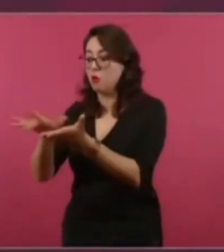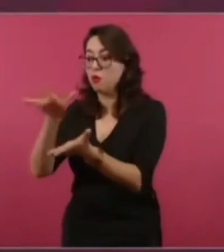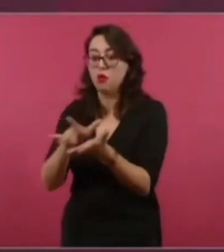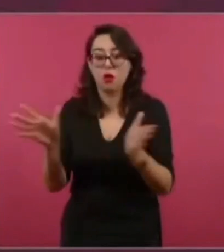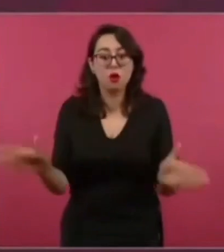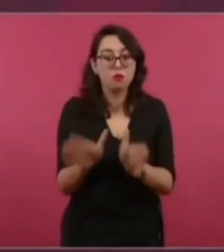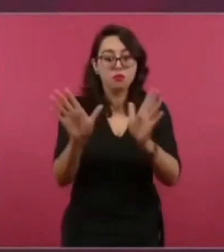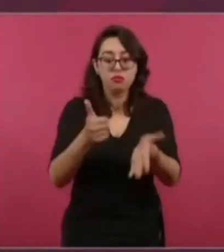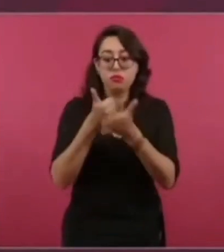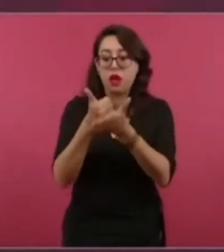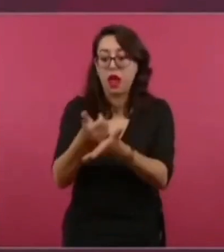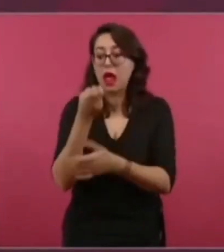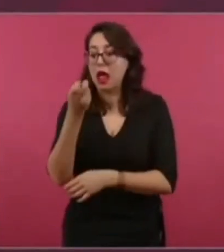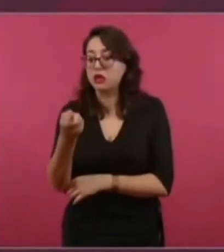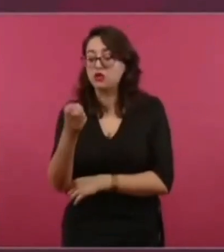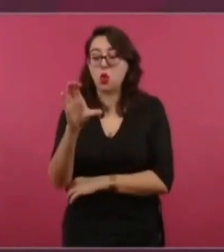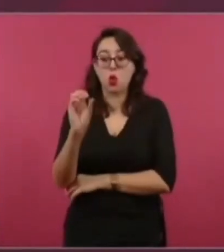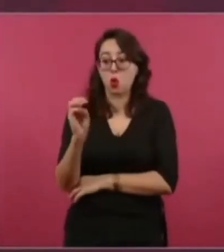según